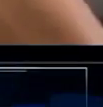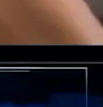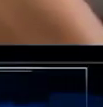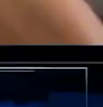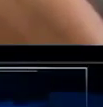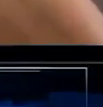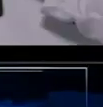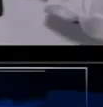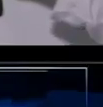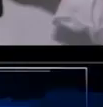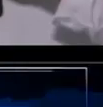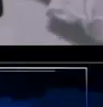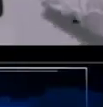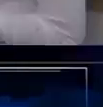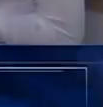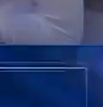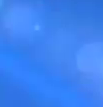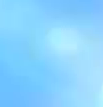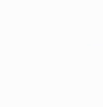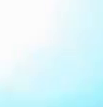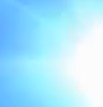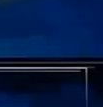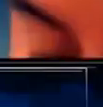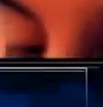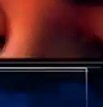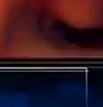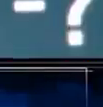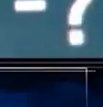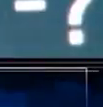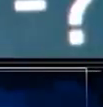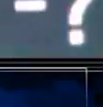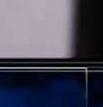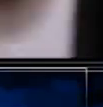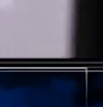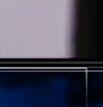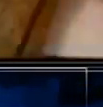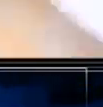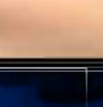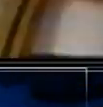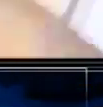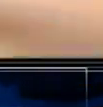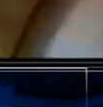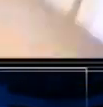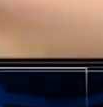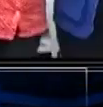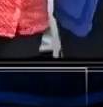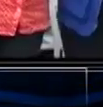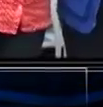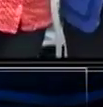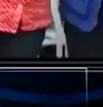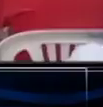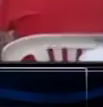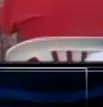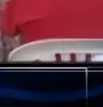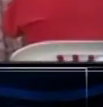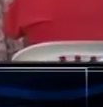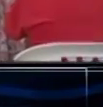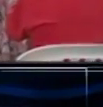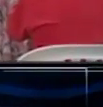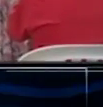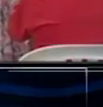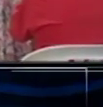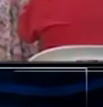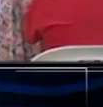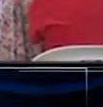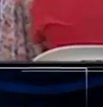país sobrepasan las 141.000. Médicos de Manabí afectados por el terremoto recibirán una línea de